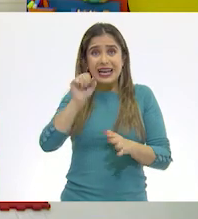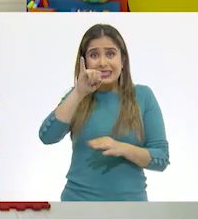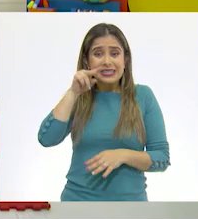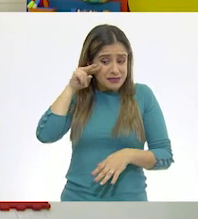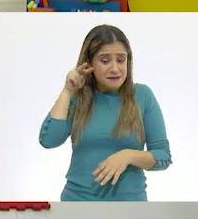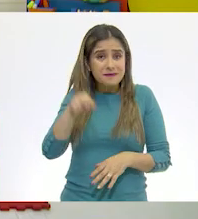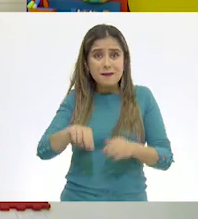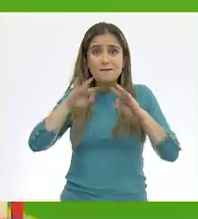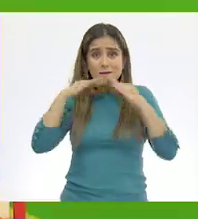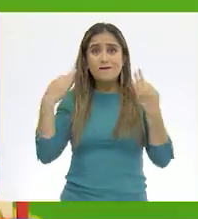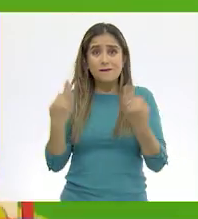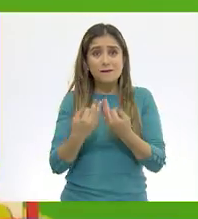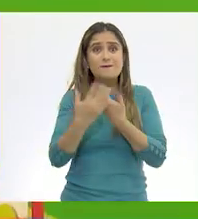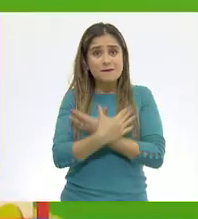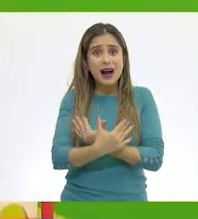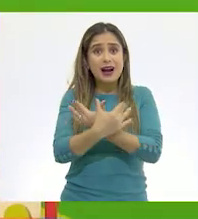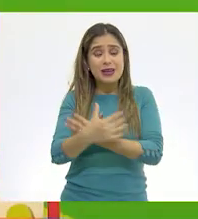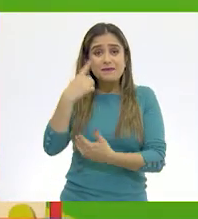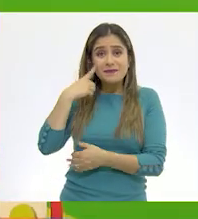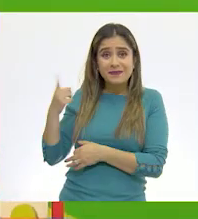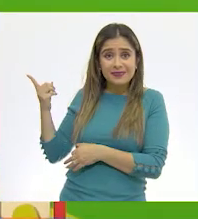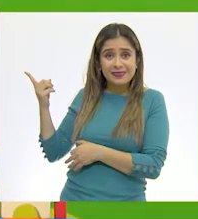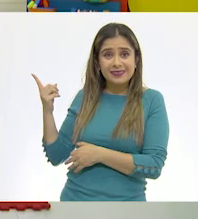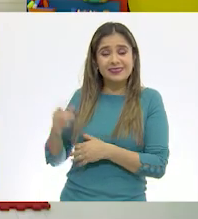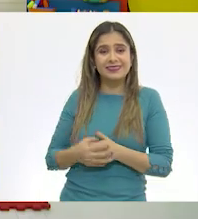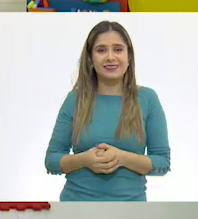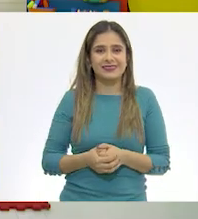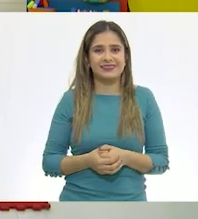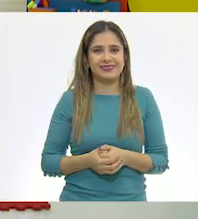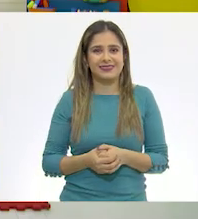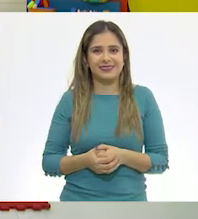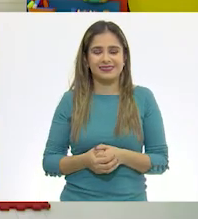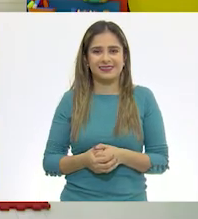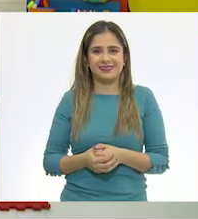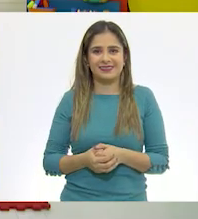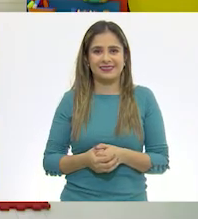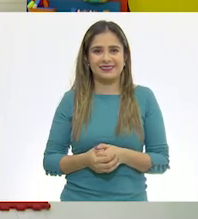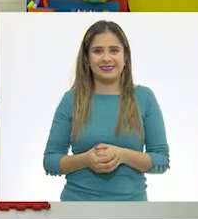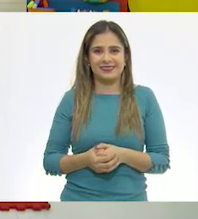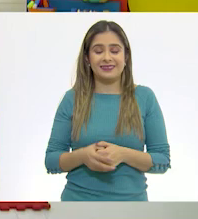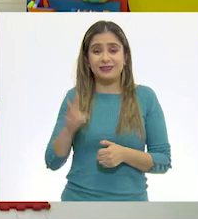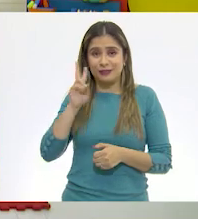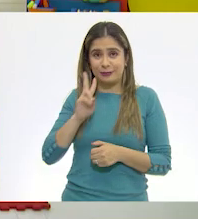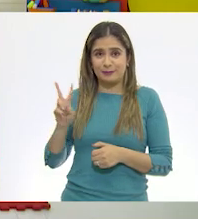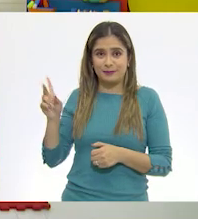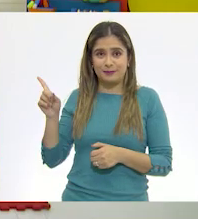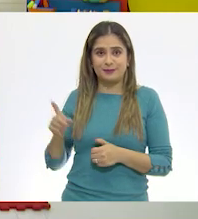mariposa! Ay, muy bien. Sí. ¡Acá! Sí. ¡Acá!